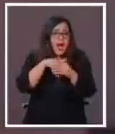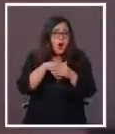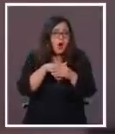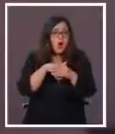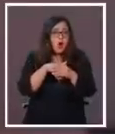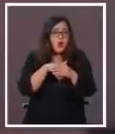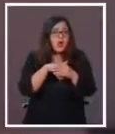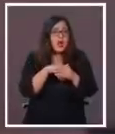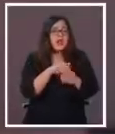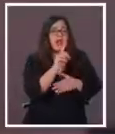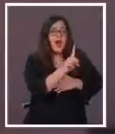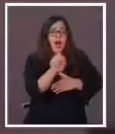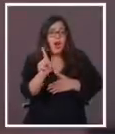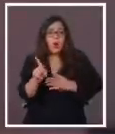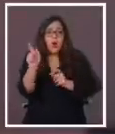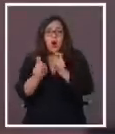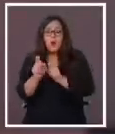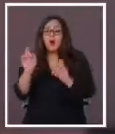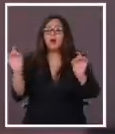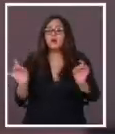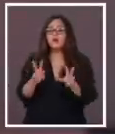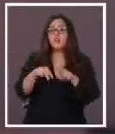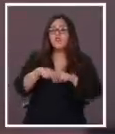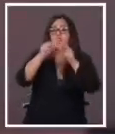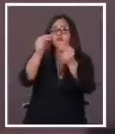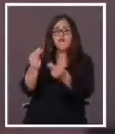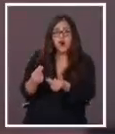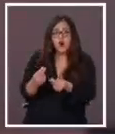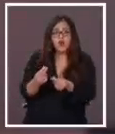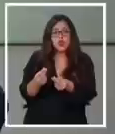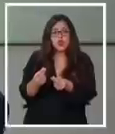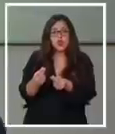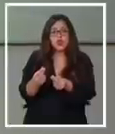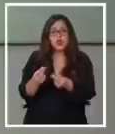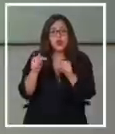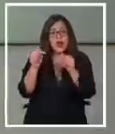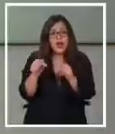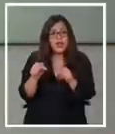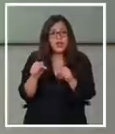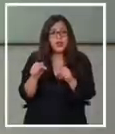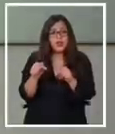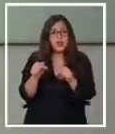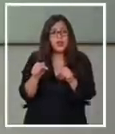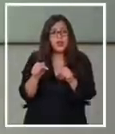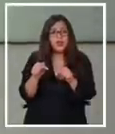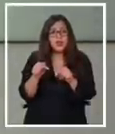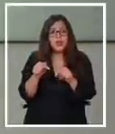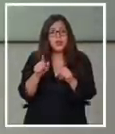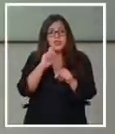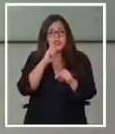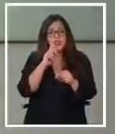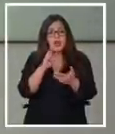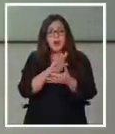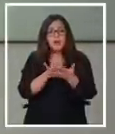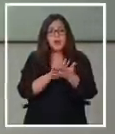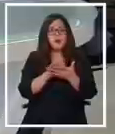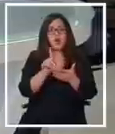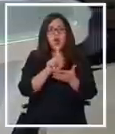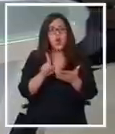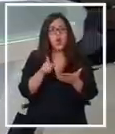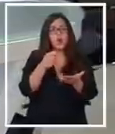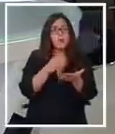para capitalización individual y esos fondos tampoco podrán ser destinados por ejemplo de manera